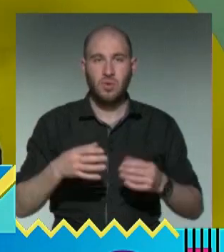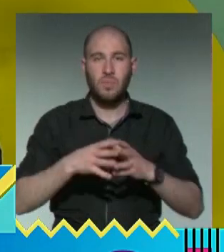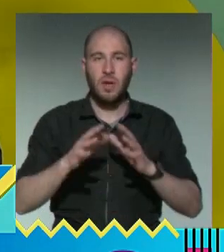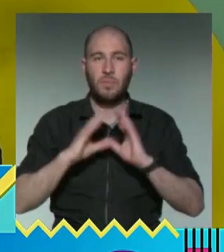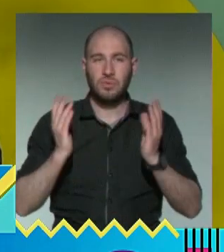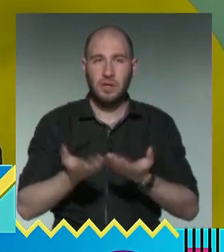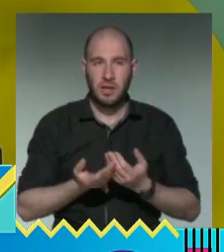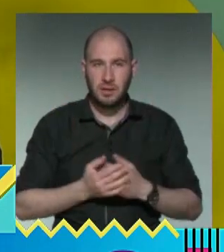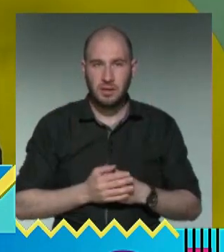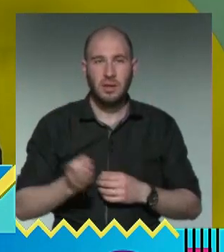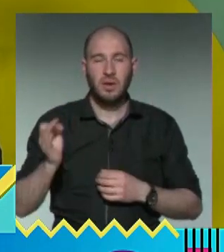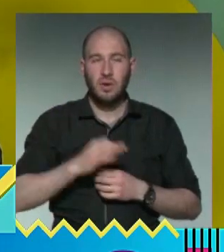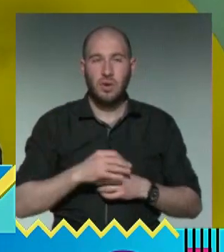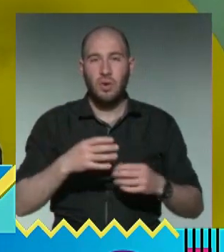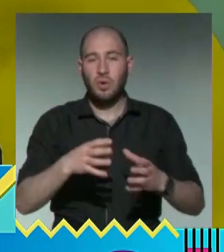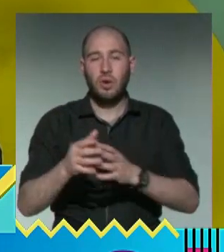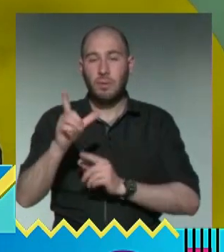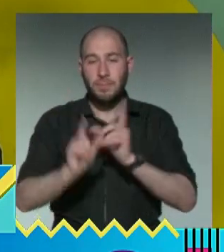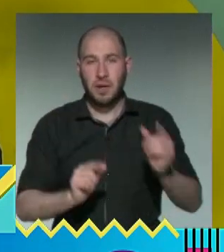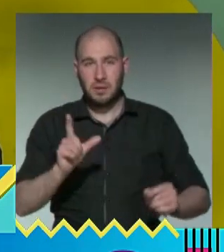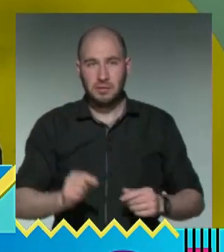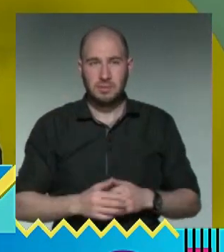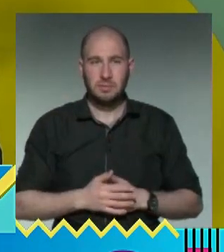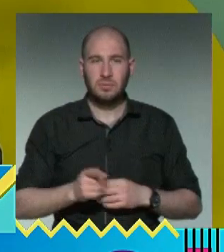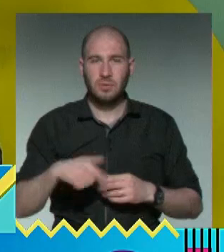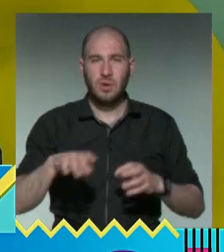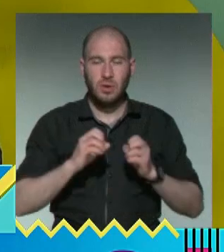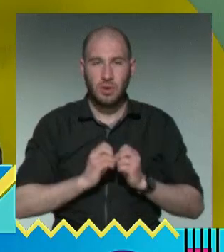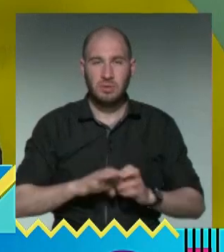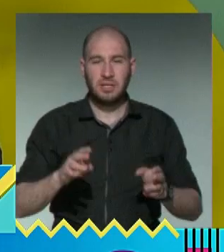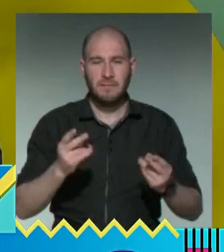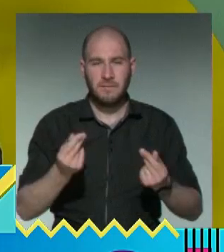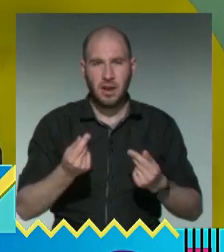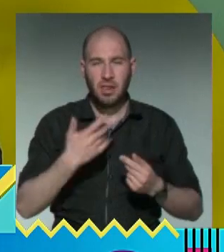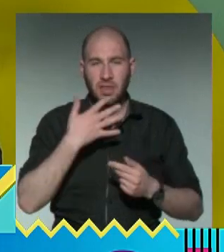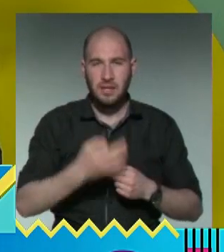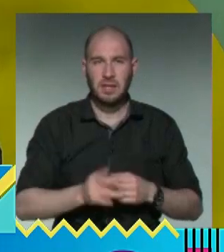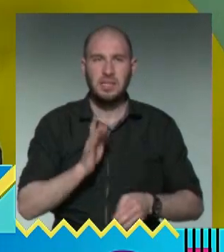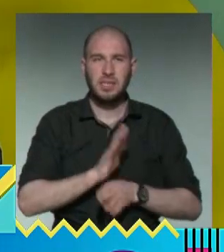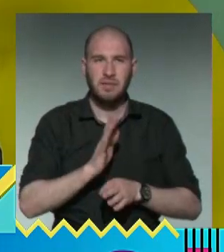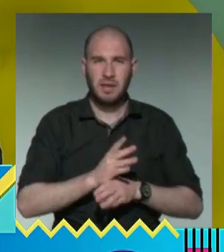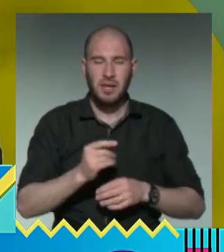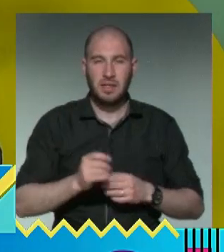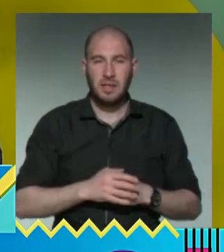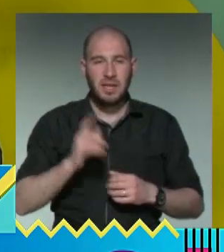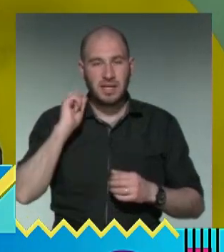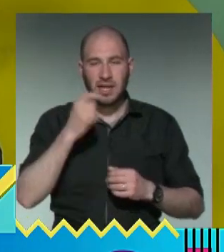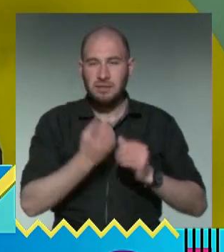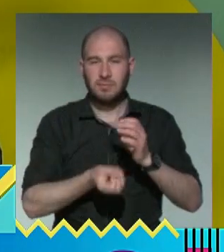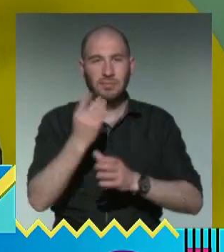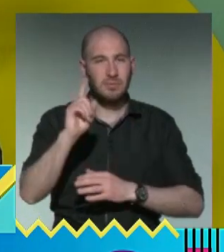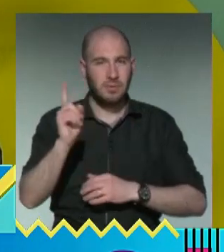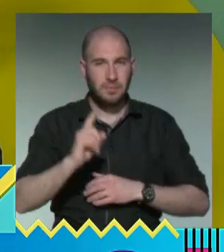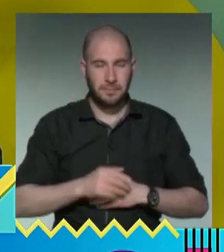mundial, o al menos algunos grupos de países, comiencen a valorar realmente lo que significa no emitir gases de efecto